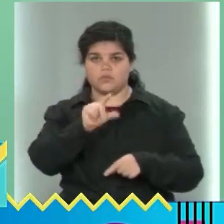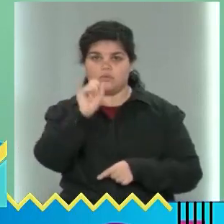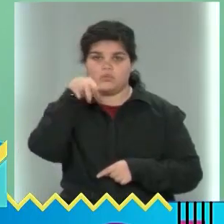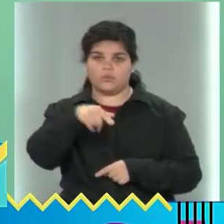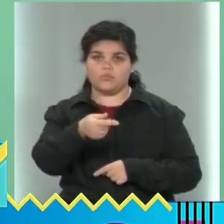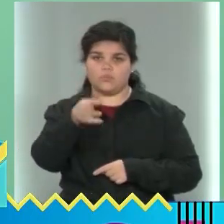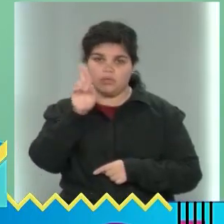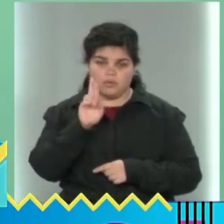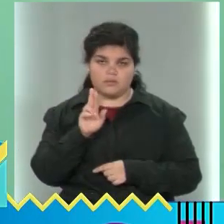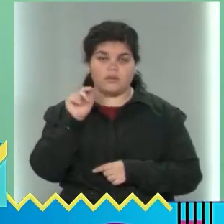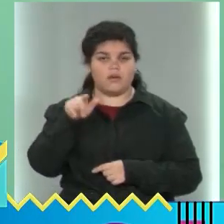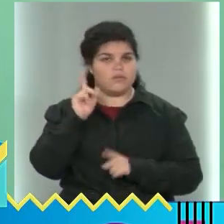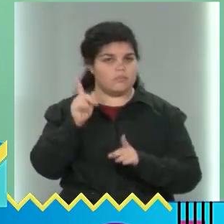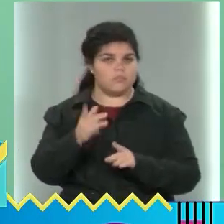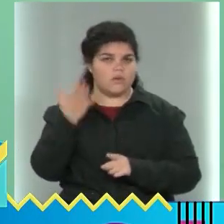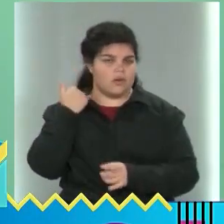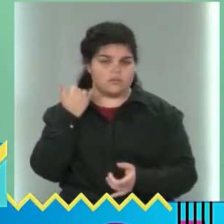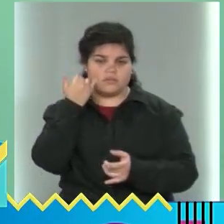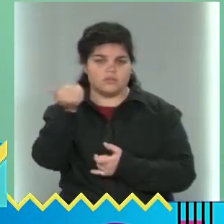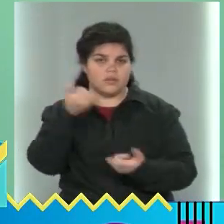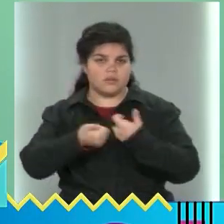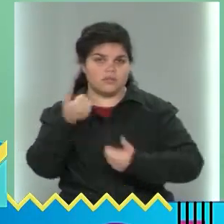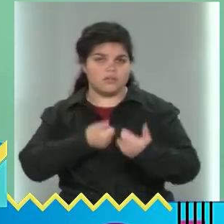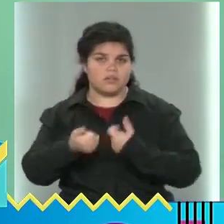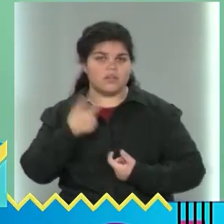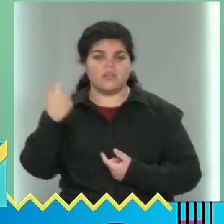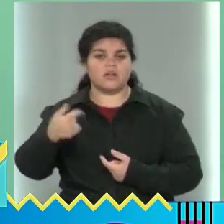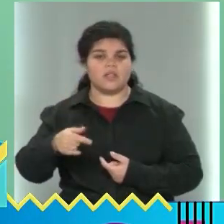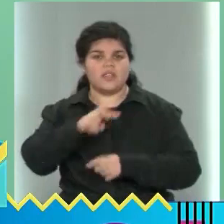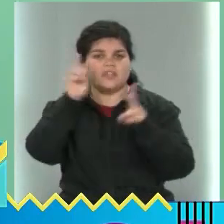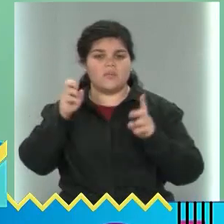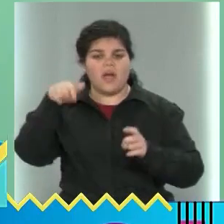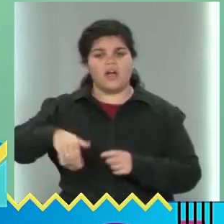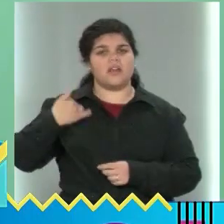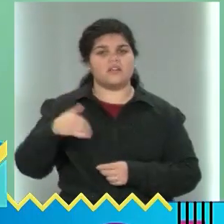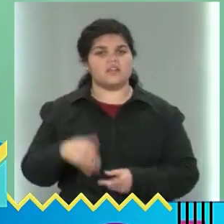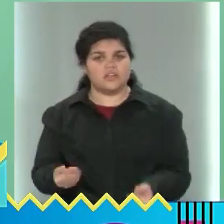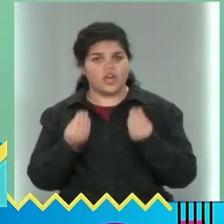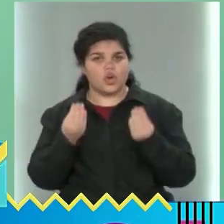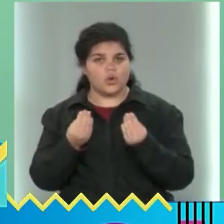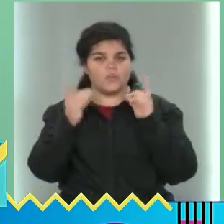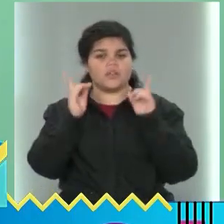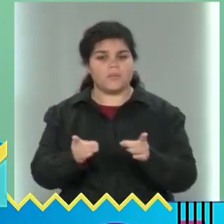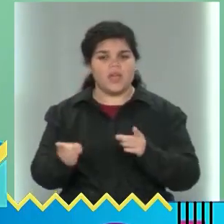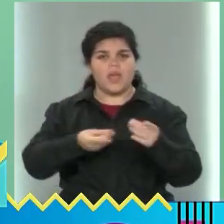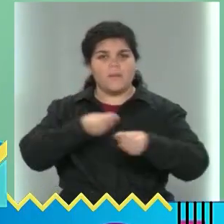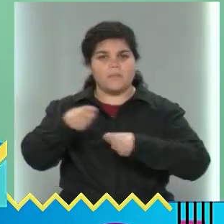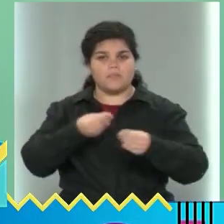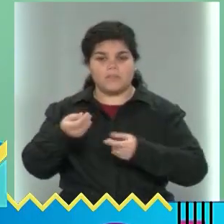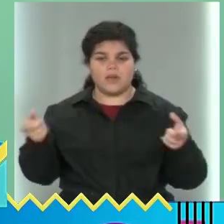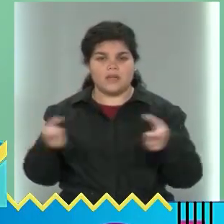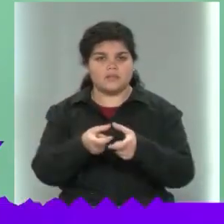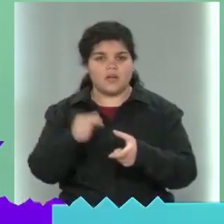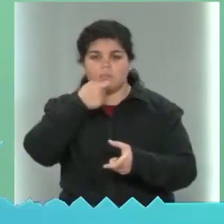www.universidad.com.ar. Como bien decías y lo vimos en el clip, hablamos un poco de la situación en Argentina, pero también nos vamos a enfocar acerca de las pymes en Mendoza. ¿Cuál es